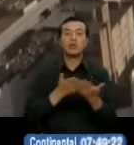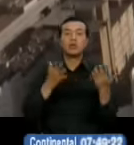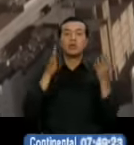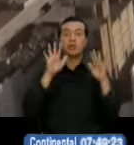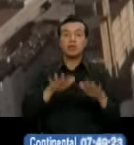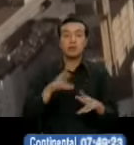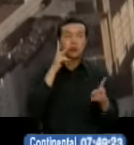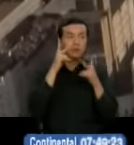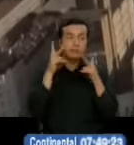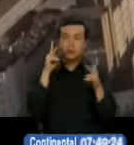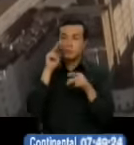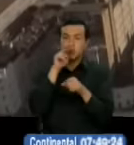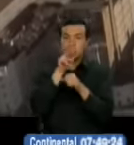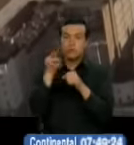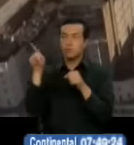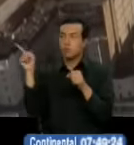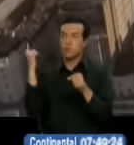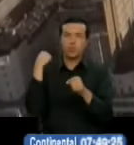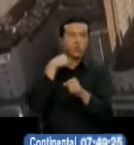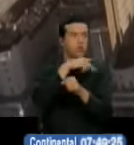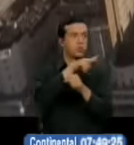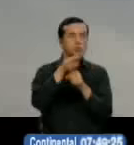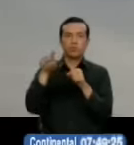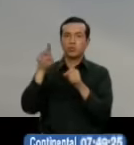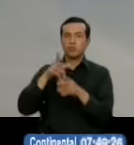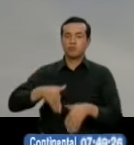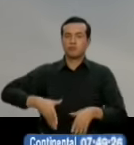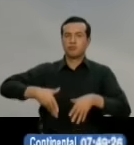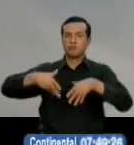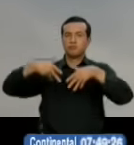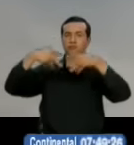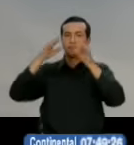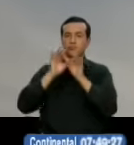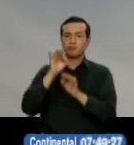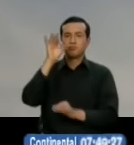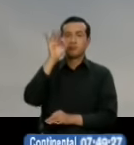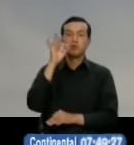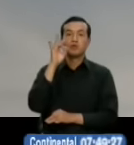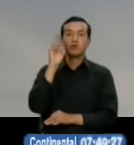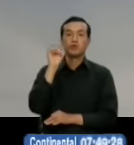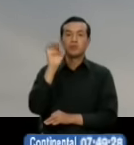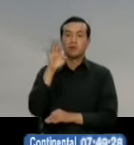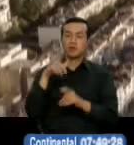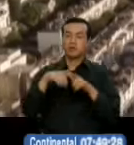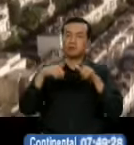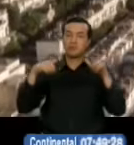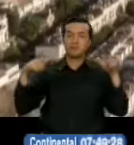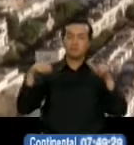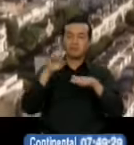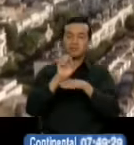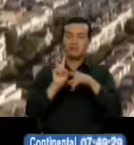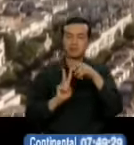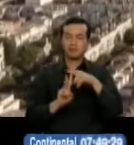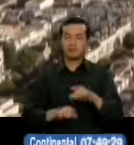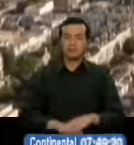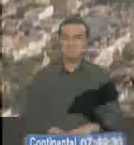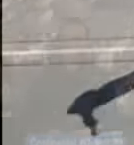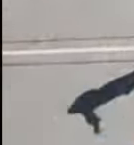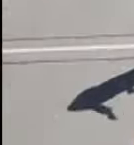con vistas panorámicas de 360 grados desde una estructura por cable de 18 metros de diámetro. Fanny Lara, Ecuador